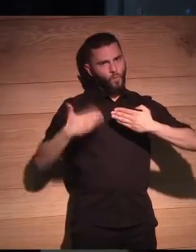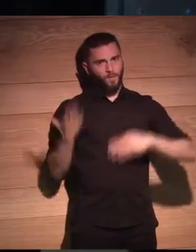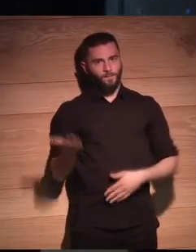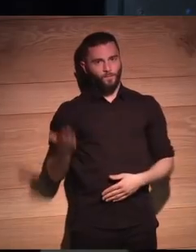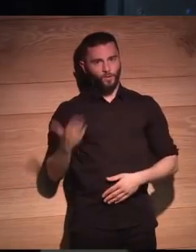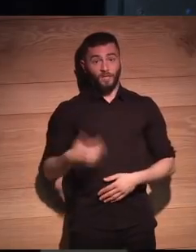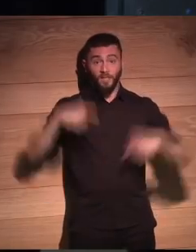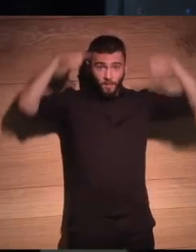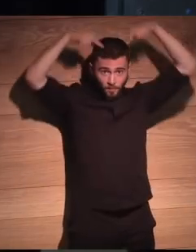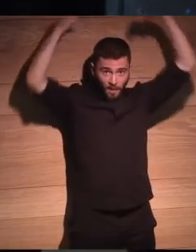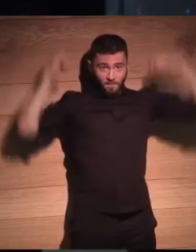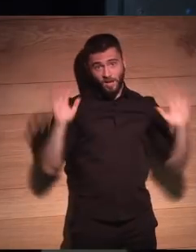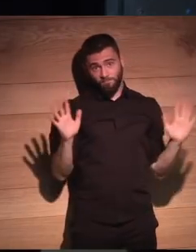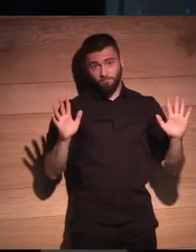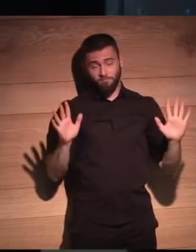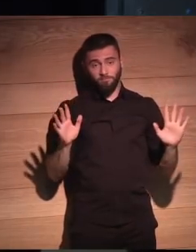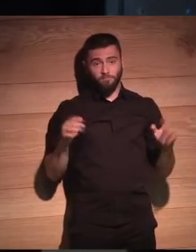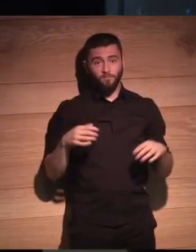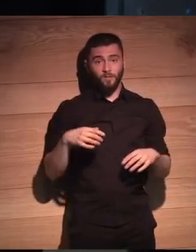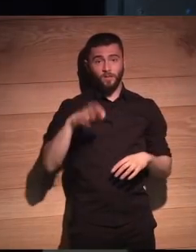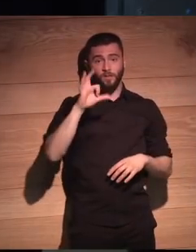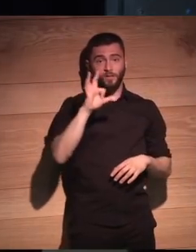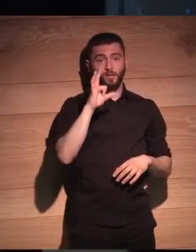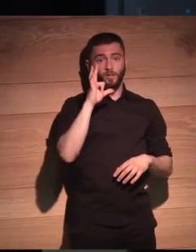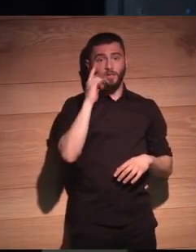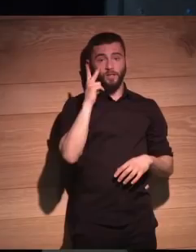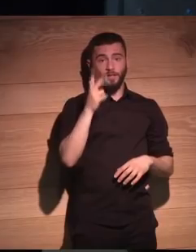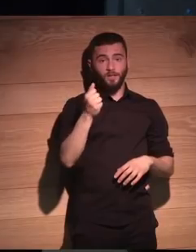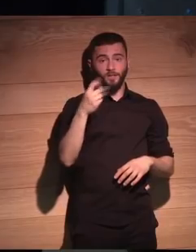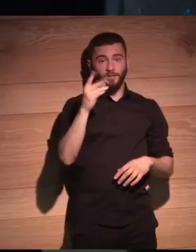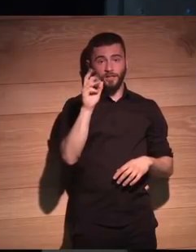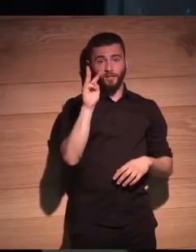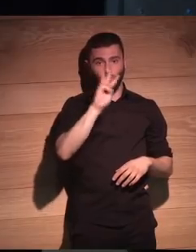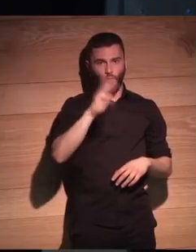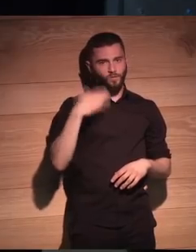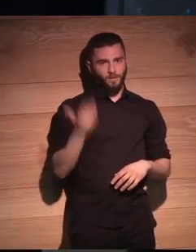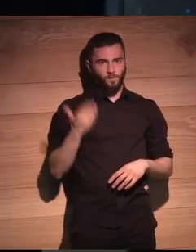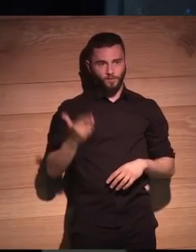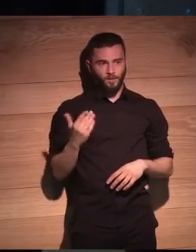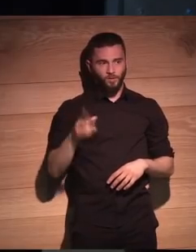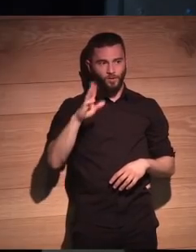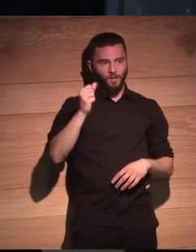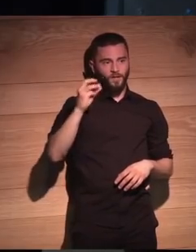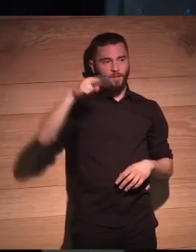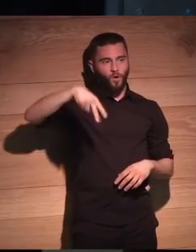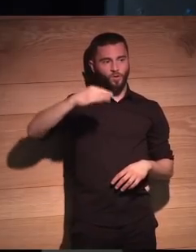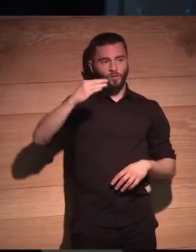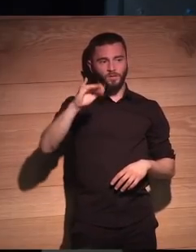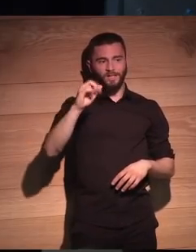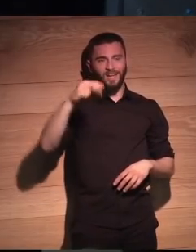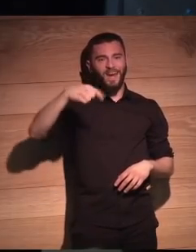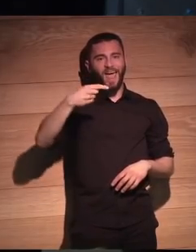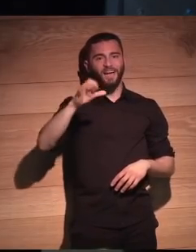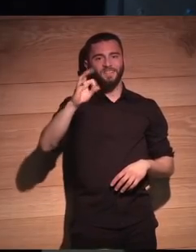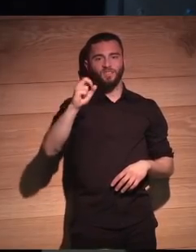En el caso de Batman, personajes como The Shadow, por ejemplo, es fundamental. Lamont Cranston. Entonces, aquí hay una